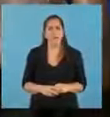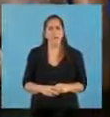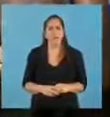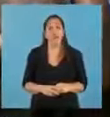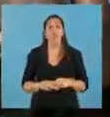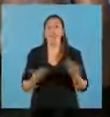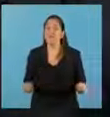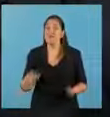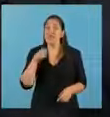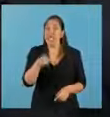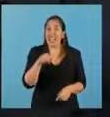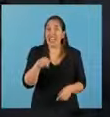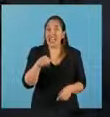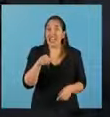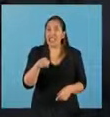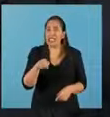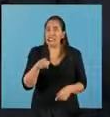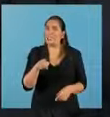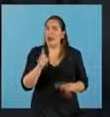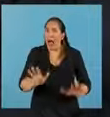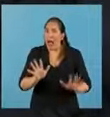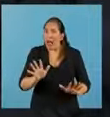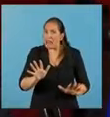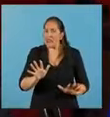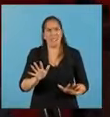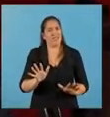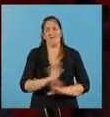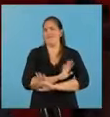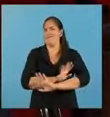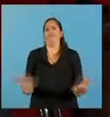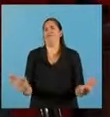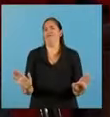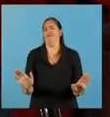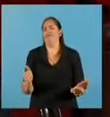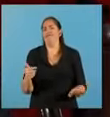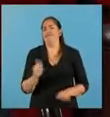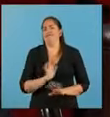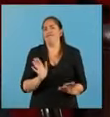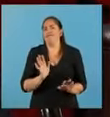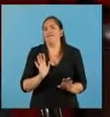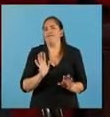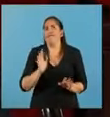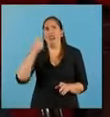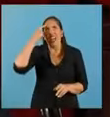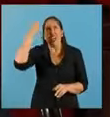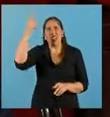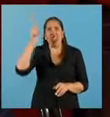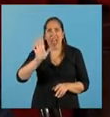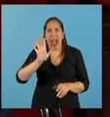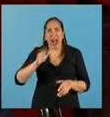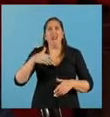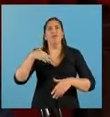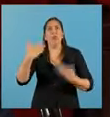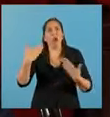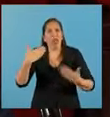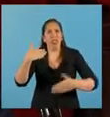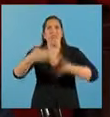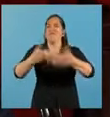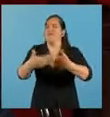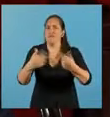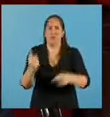Esas prácticas son absolutamente reñidas con cualquier idea de progreso. Es